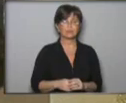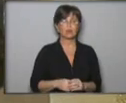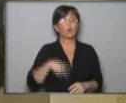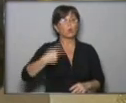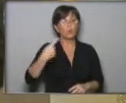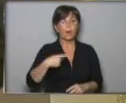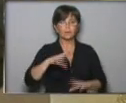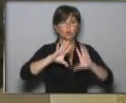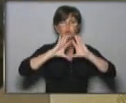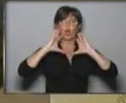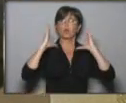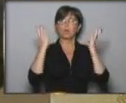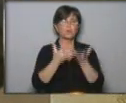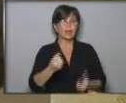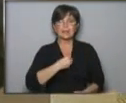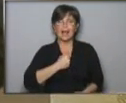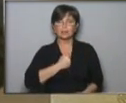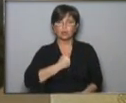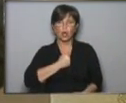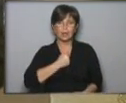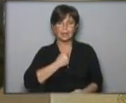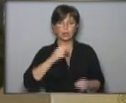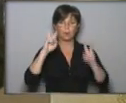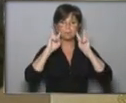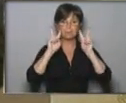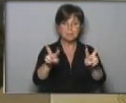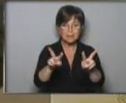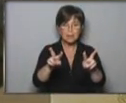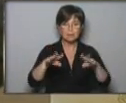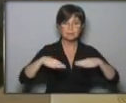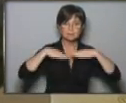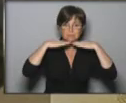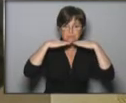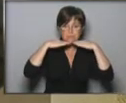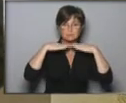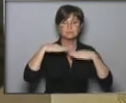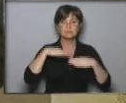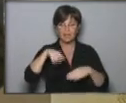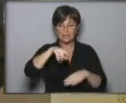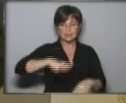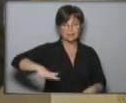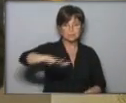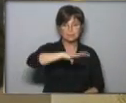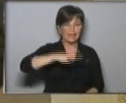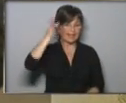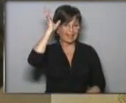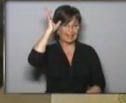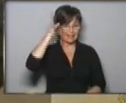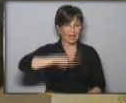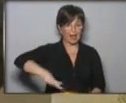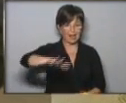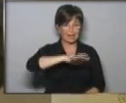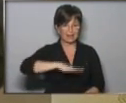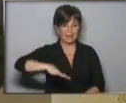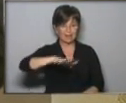cuando los ojos del mundo católico y no solo miraban la ciudad eterna, este territorio